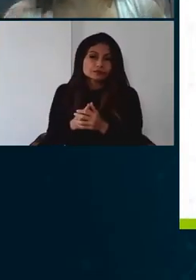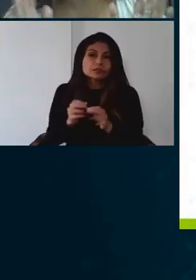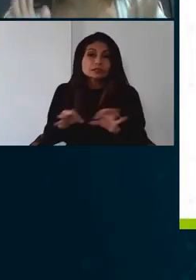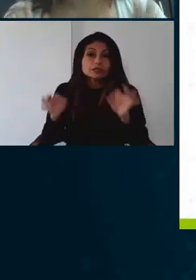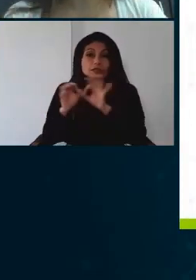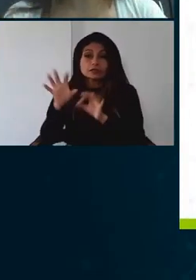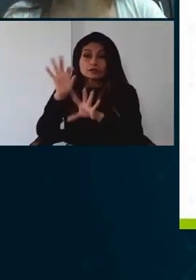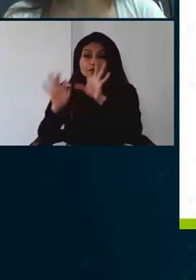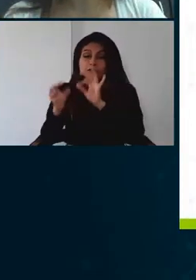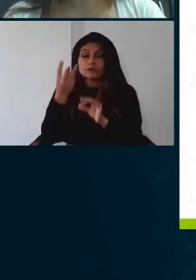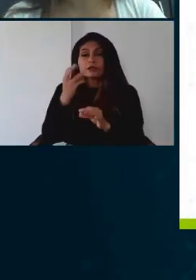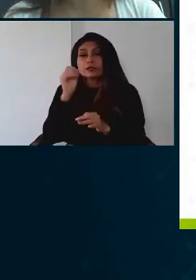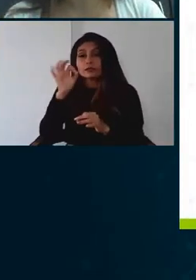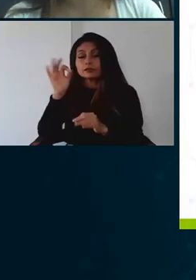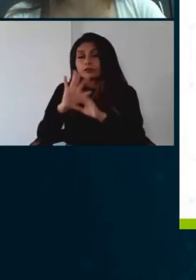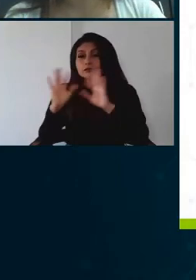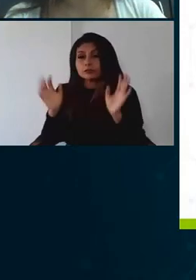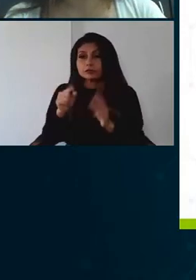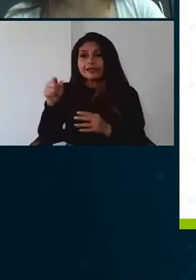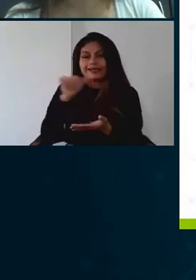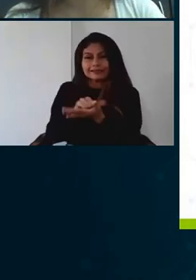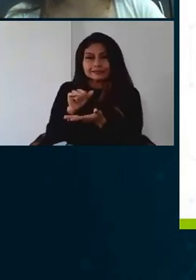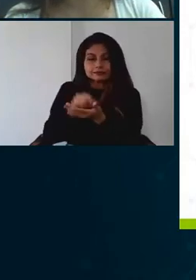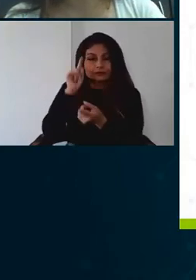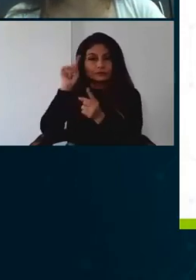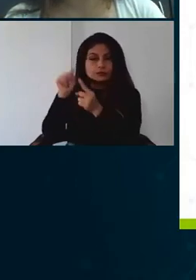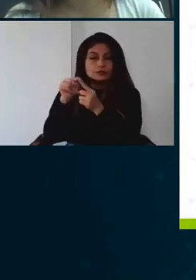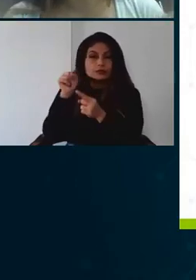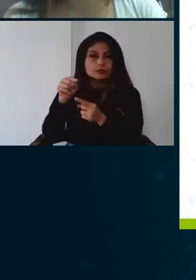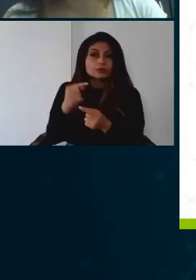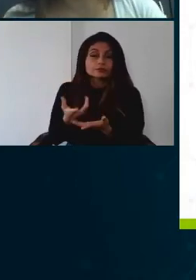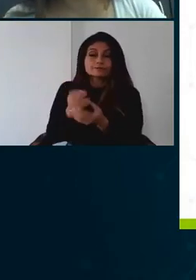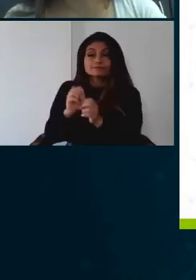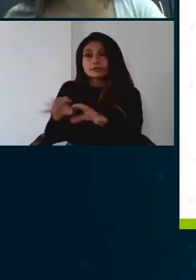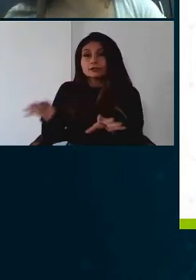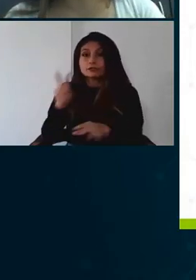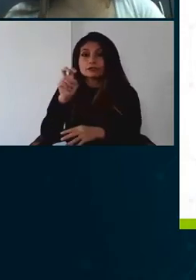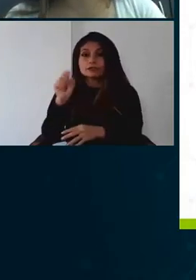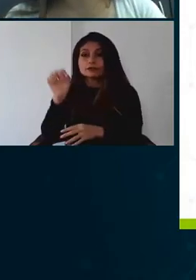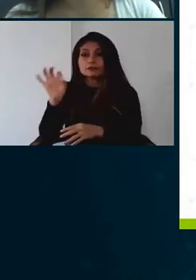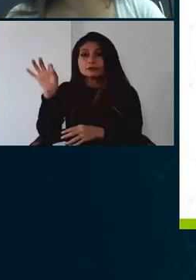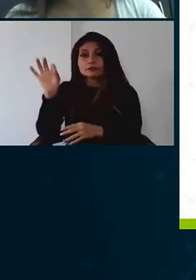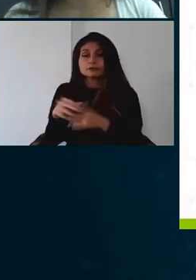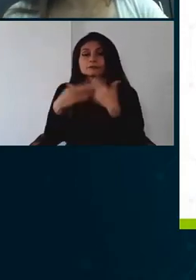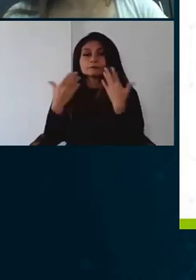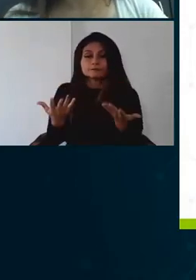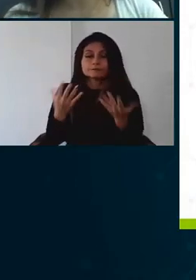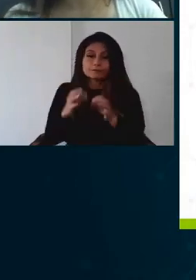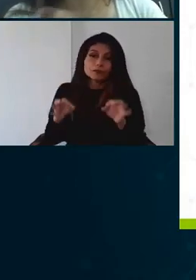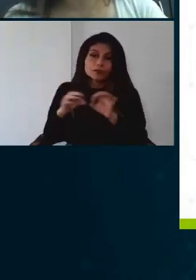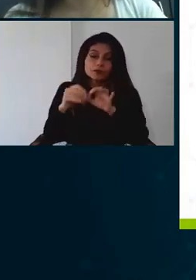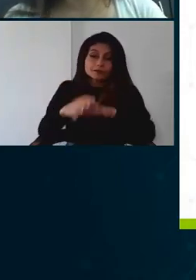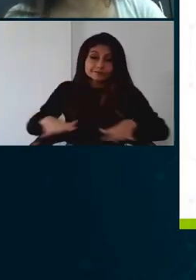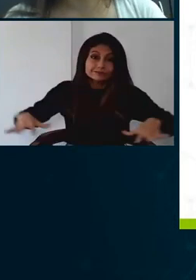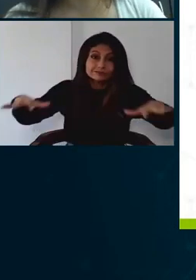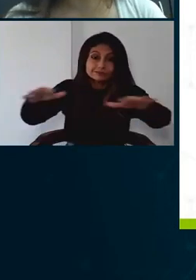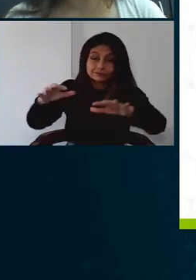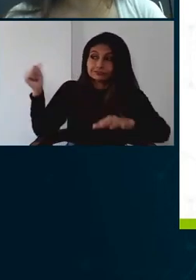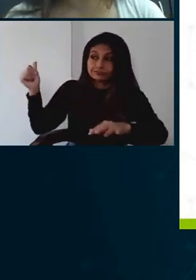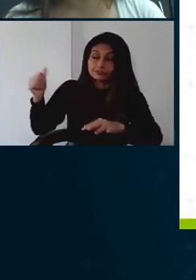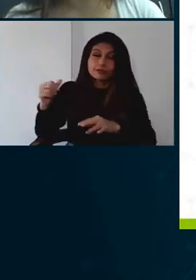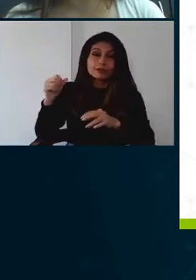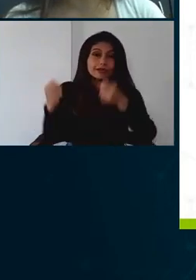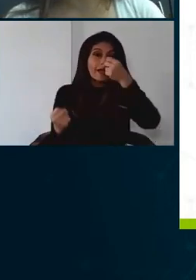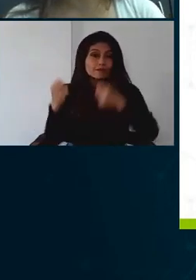las que digamos, no se están recuperando, pero tratamos en lo posible en nuestros rellenos que sí se pueda